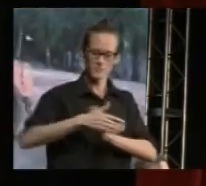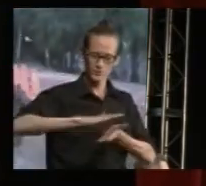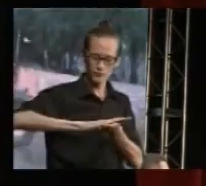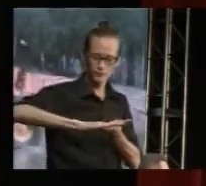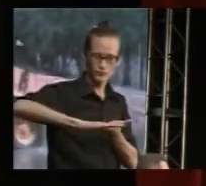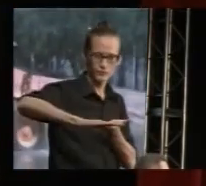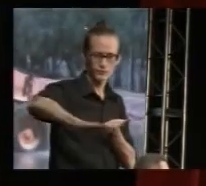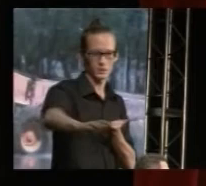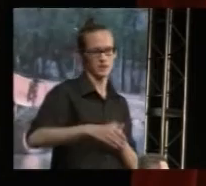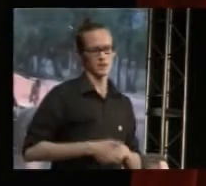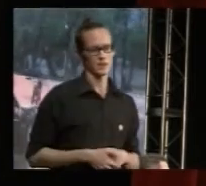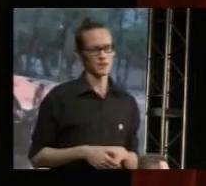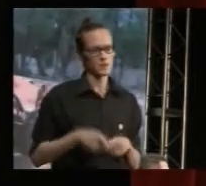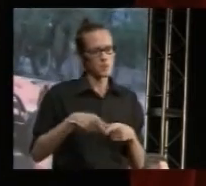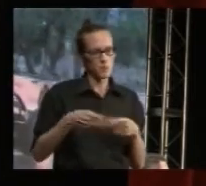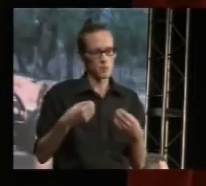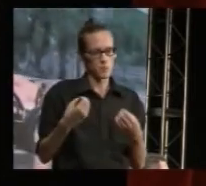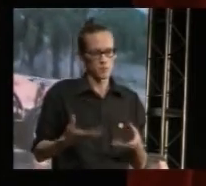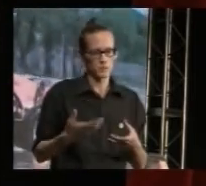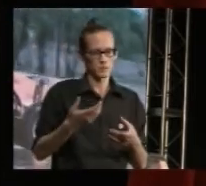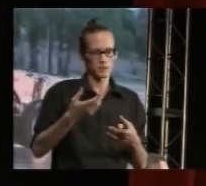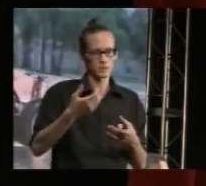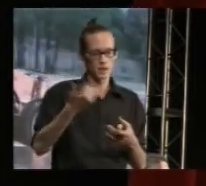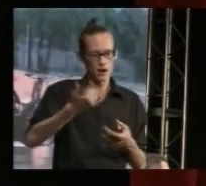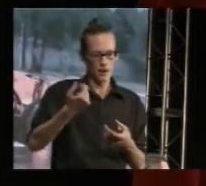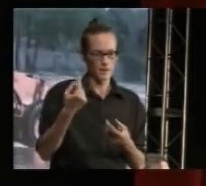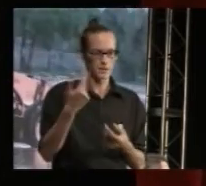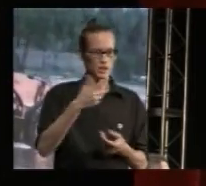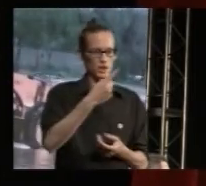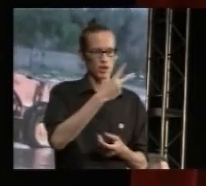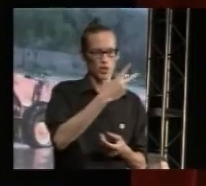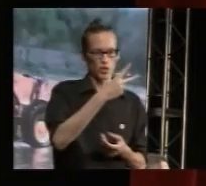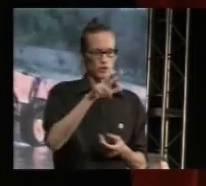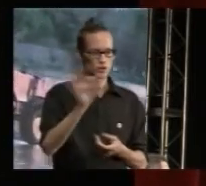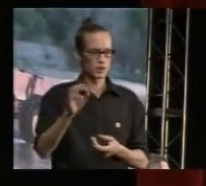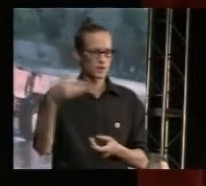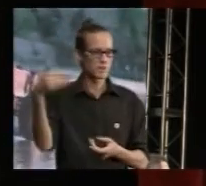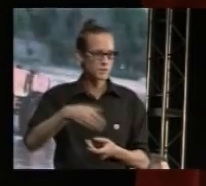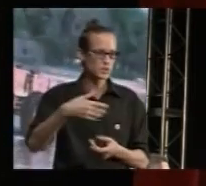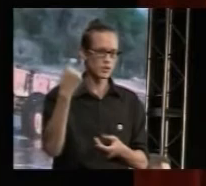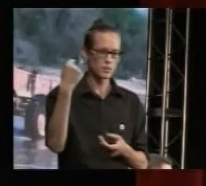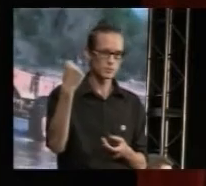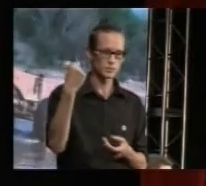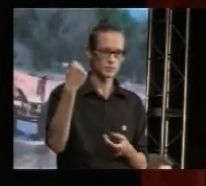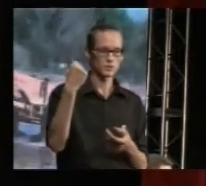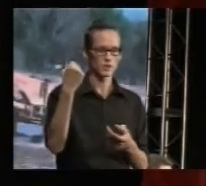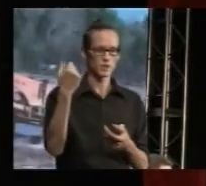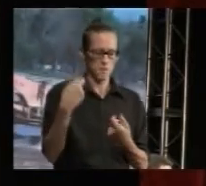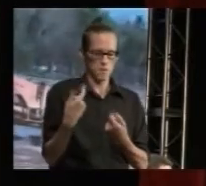por adjudicar, decía, con una inversión de más de 230 millones de pesos, la puesta en